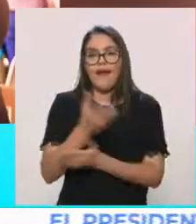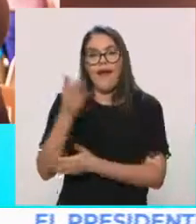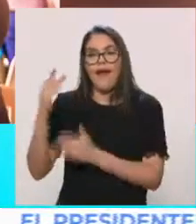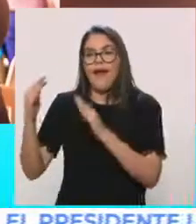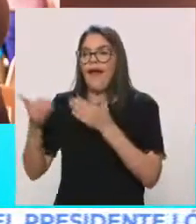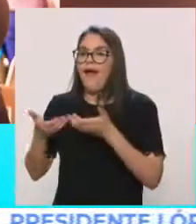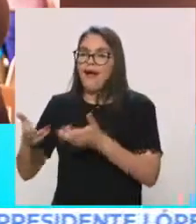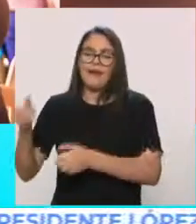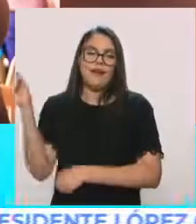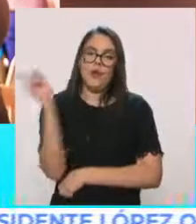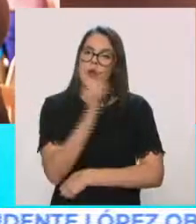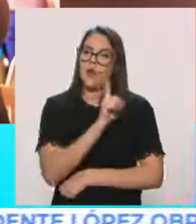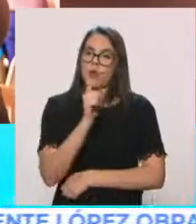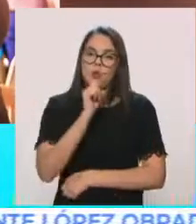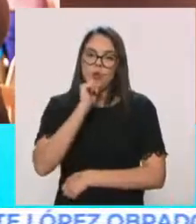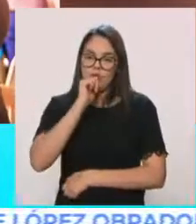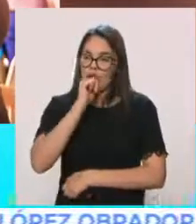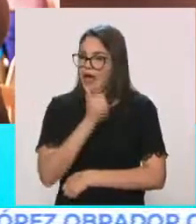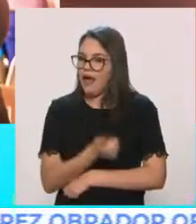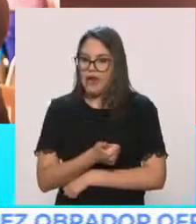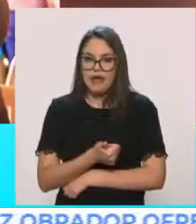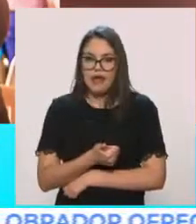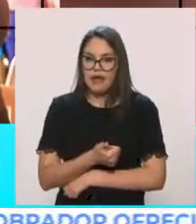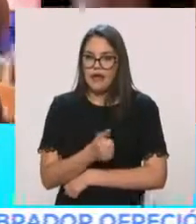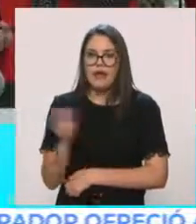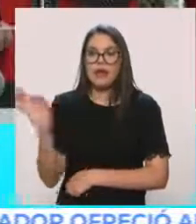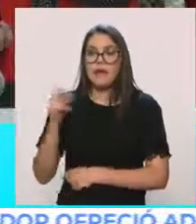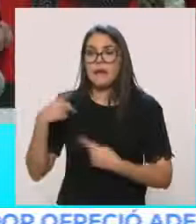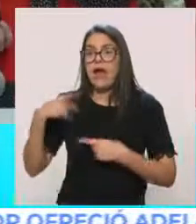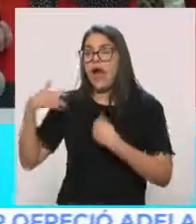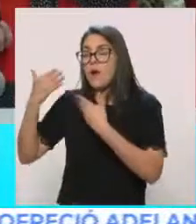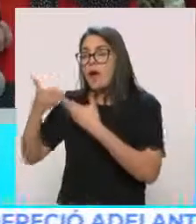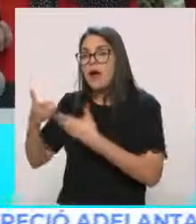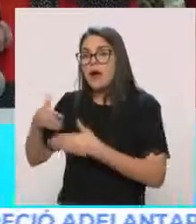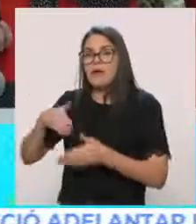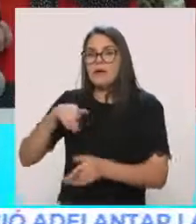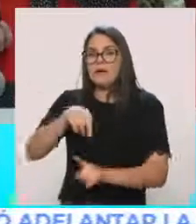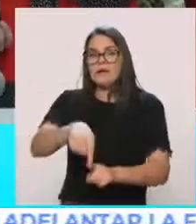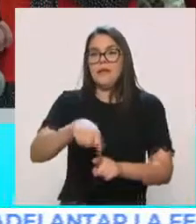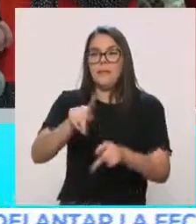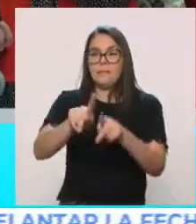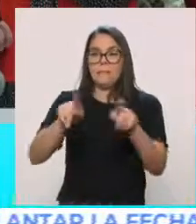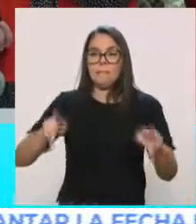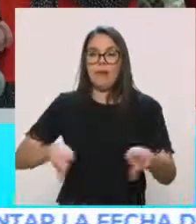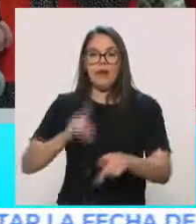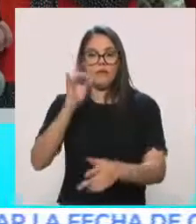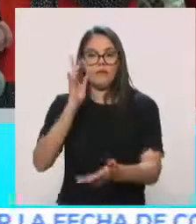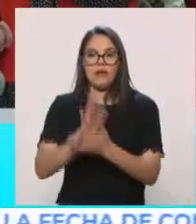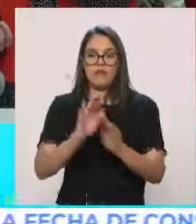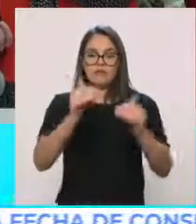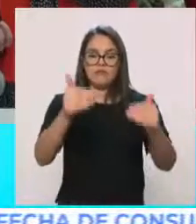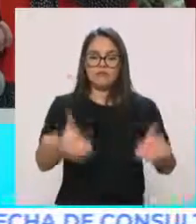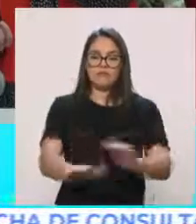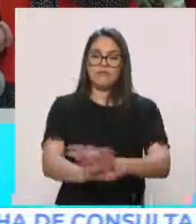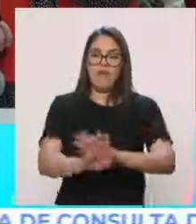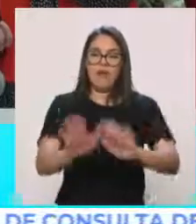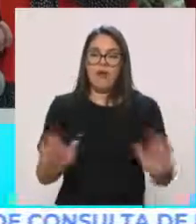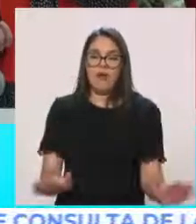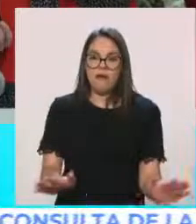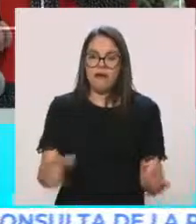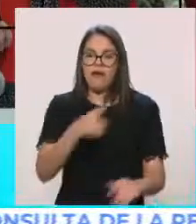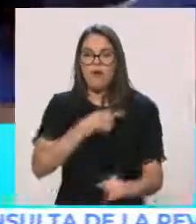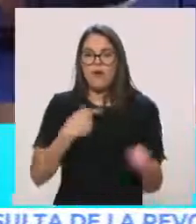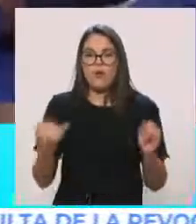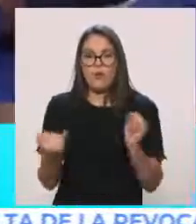Las personas que llegan externas nomás pueden entrar hasta el patio máximo. Entonces, pues estamos